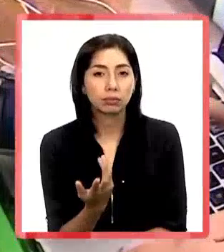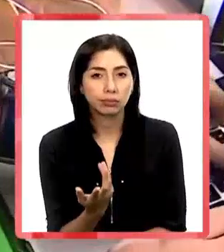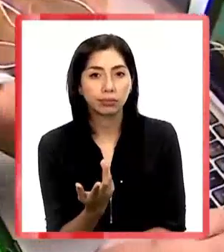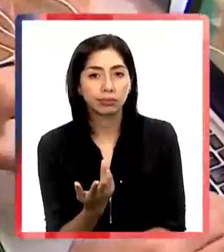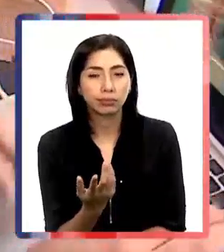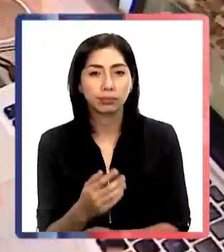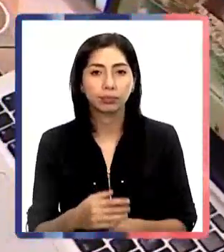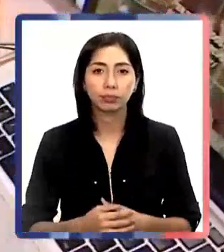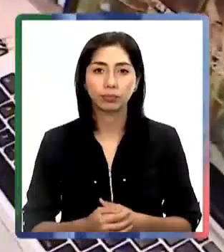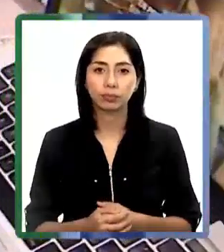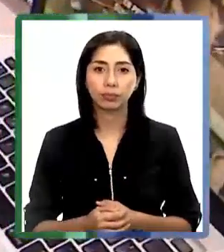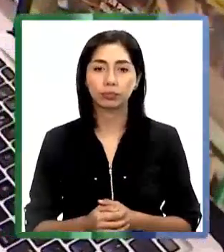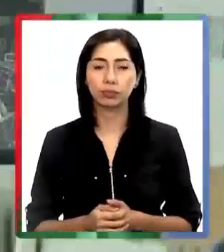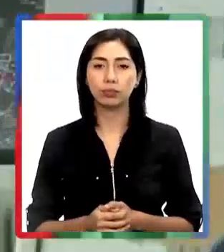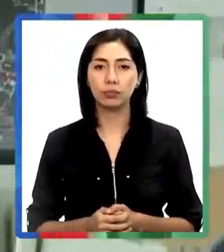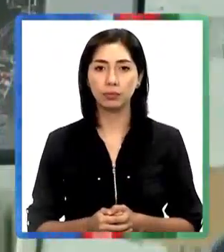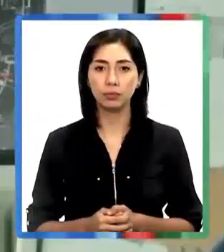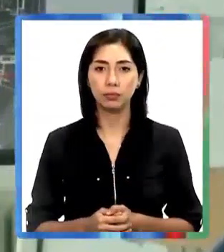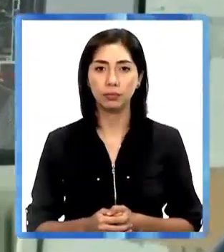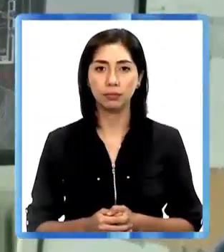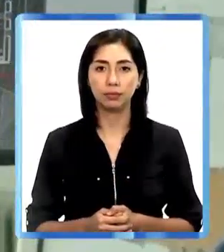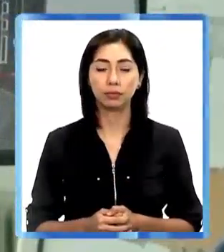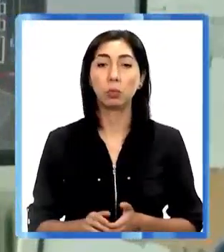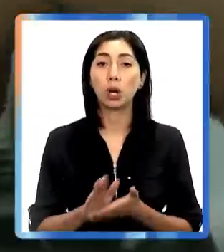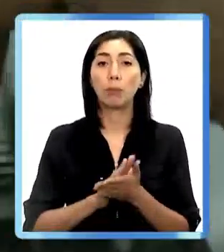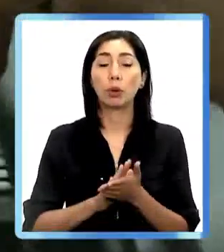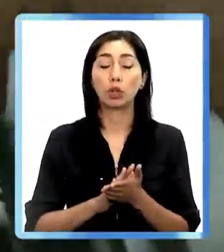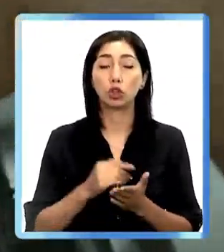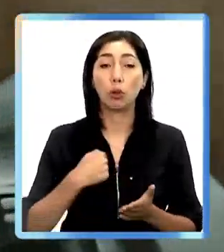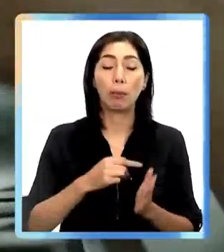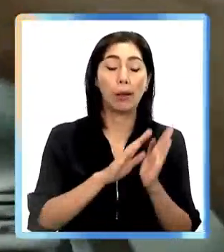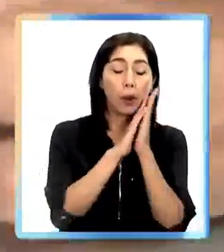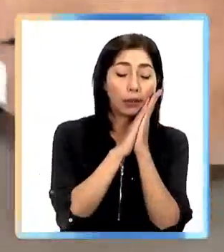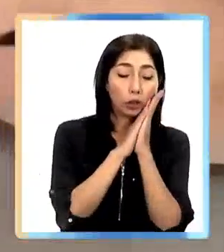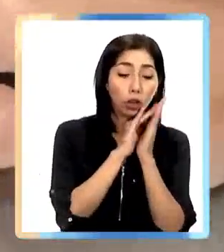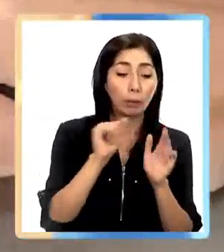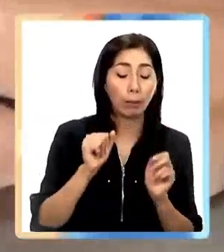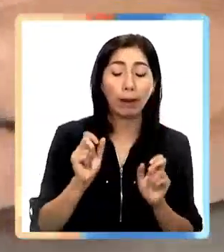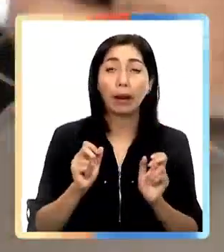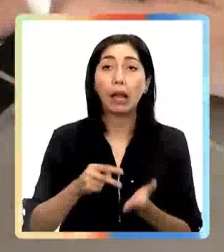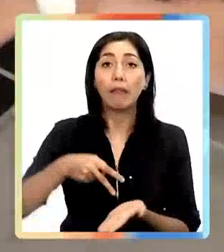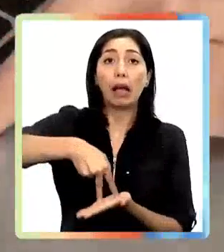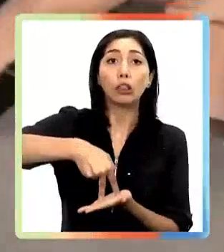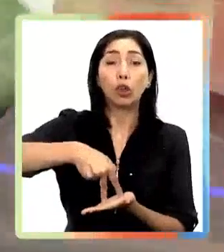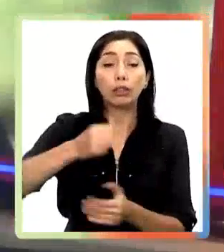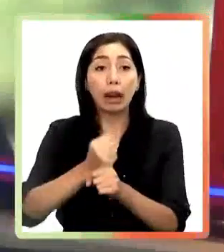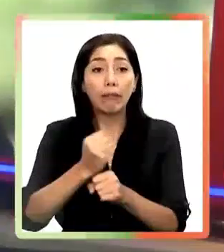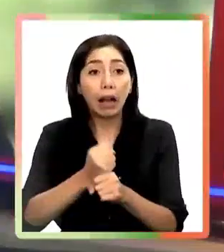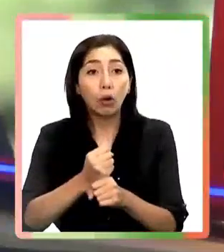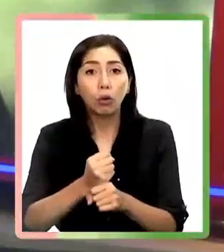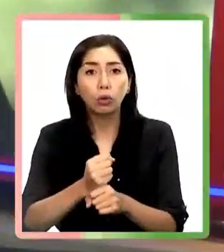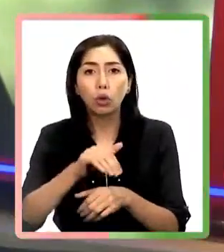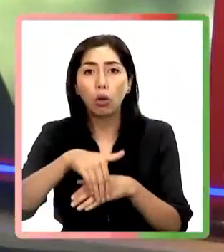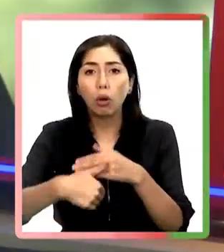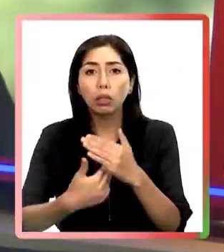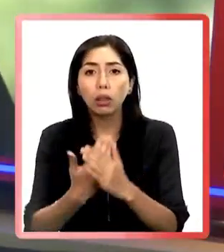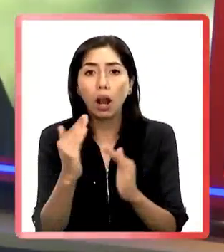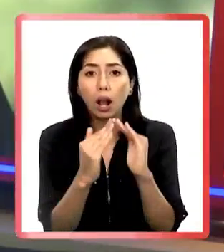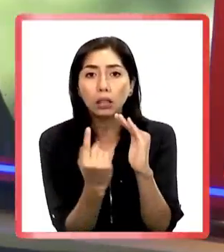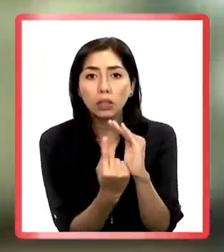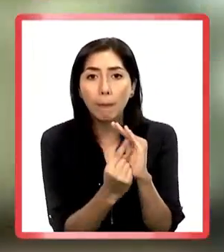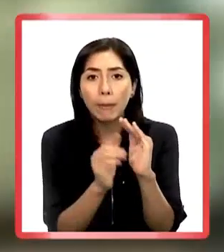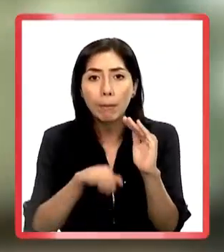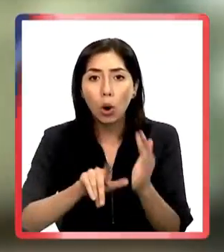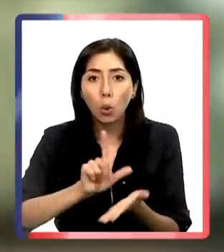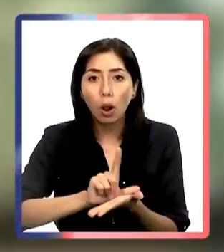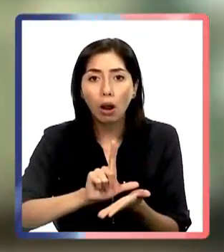los ambientes, los pacientes dicen, me acuesto, me levanto, trabajo, termino de trabajar y estoy en la misma parte todo el